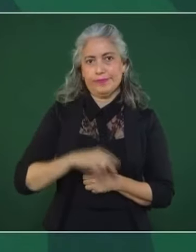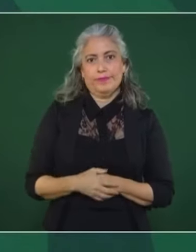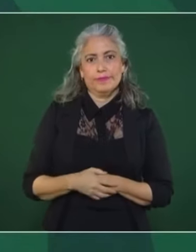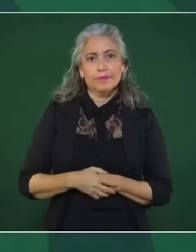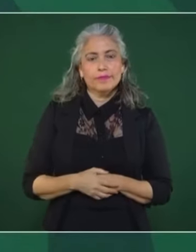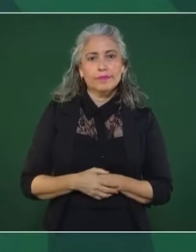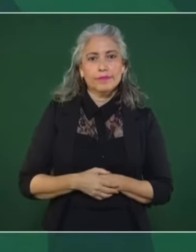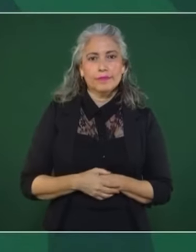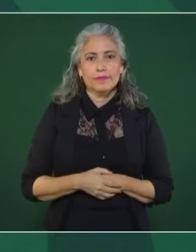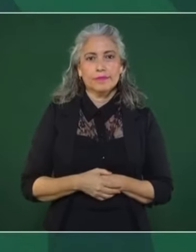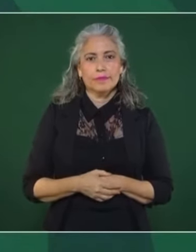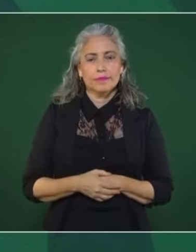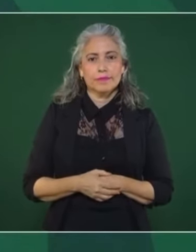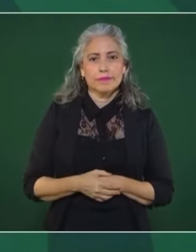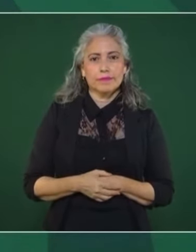ni